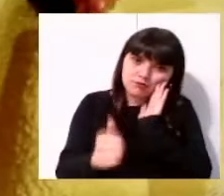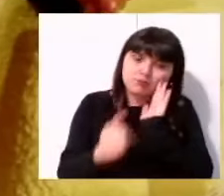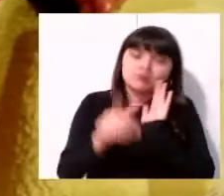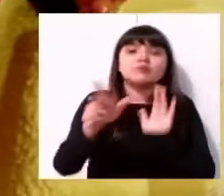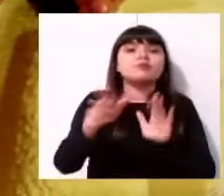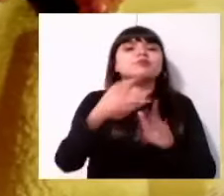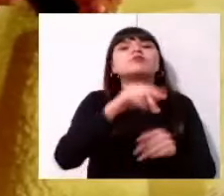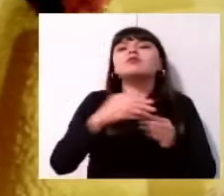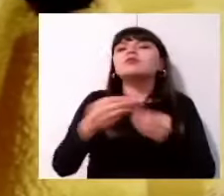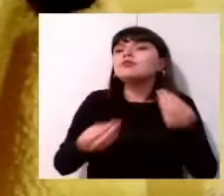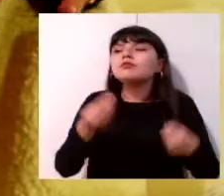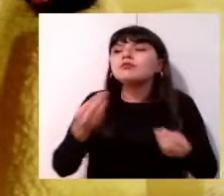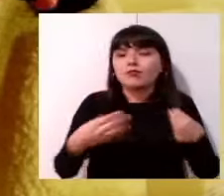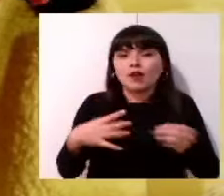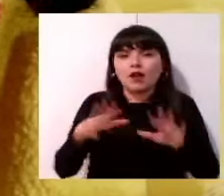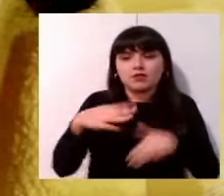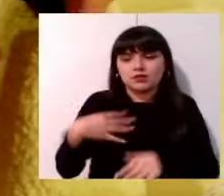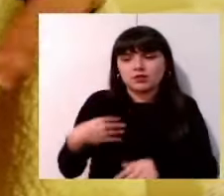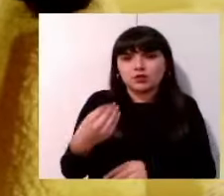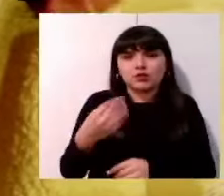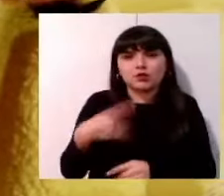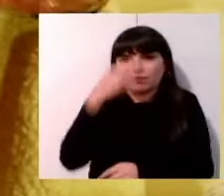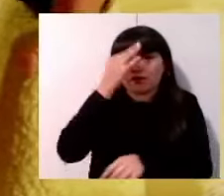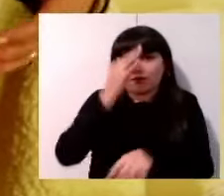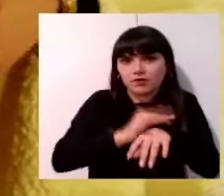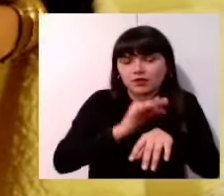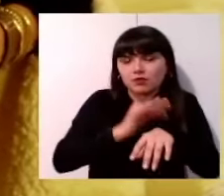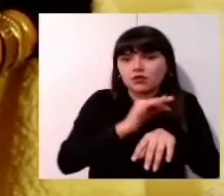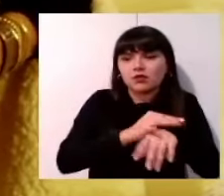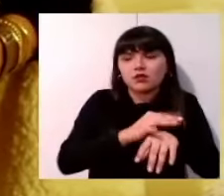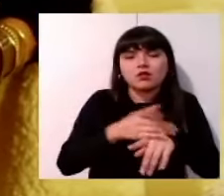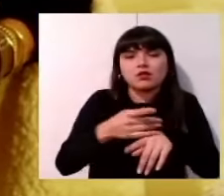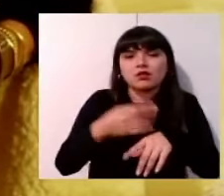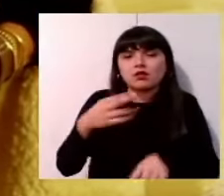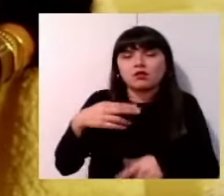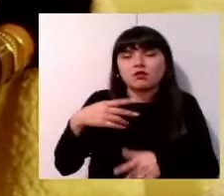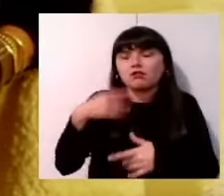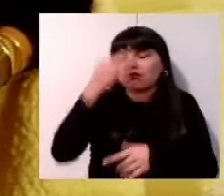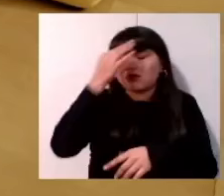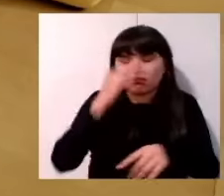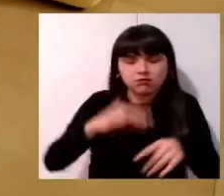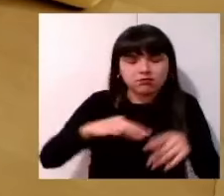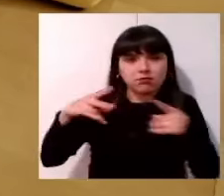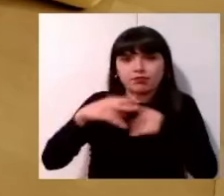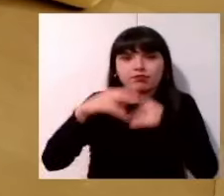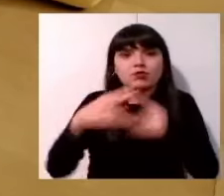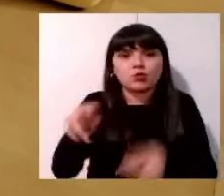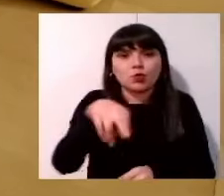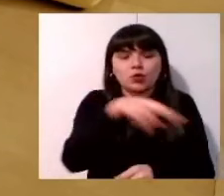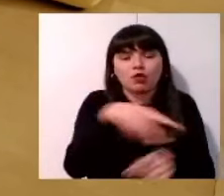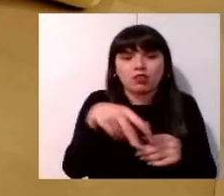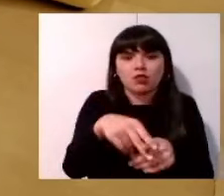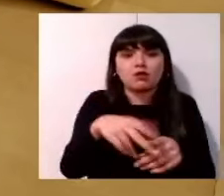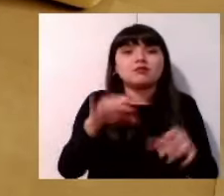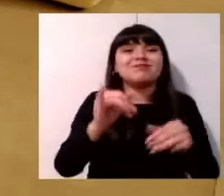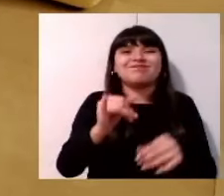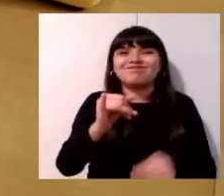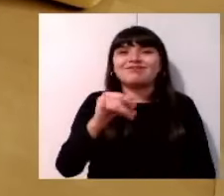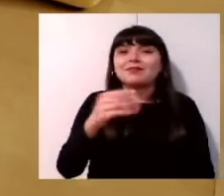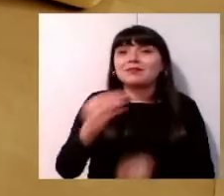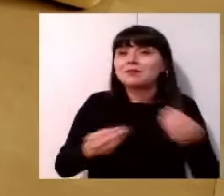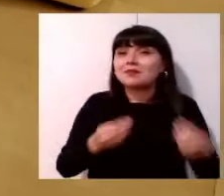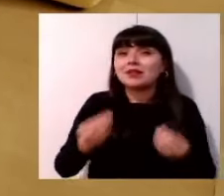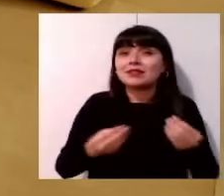Porque de repente como que ahí pierden la rutina y después cuesta un montón hacerlos dormir de nuevo. Sí, mira, los niños pasan por varias cosas y no solamente